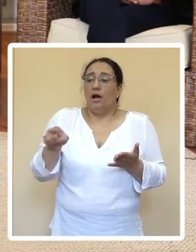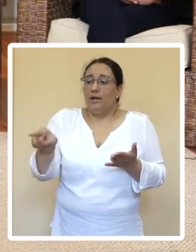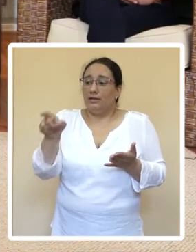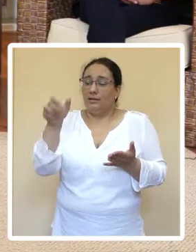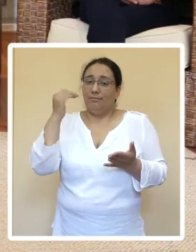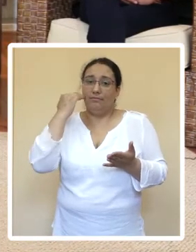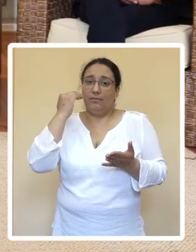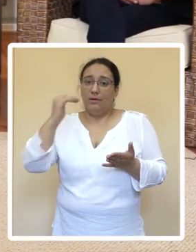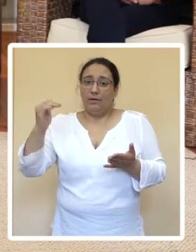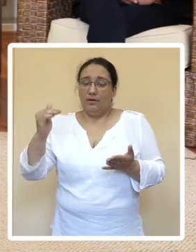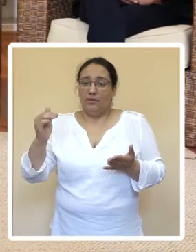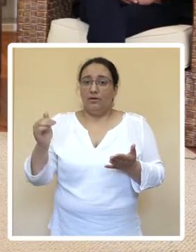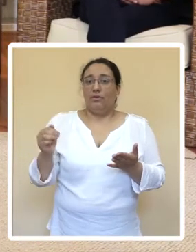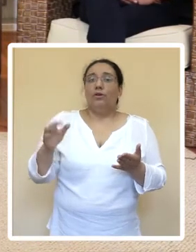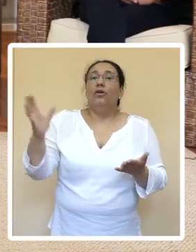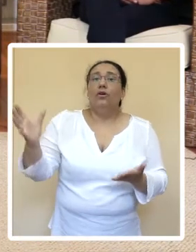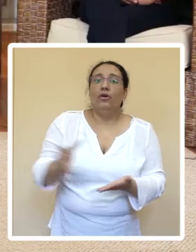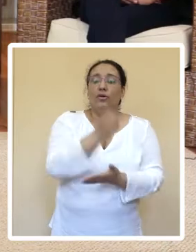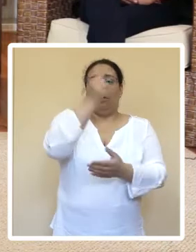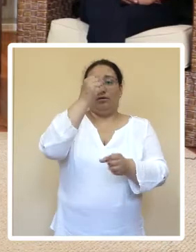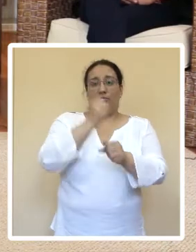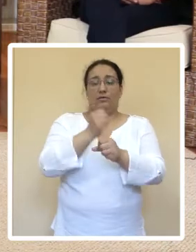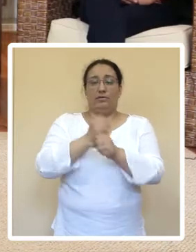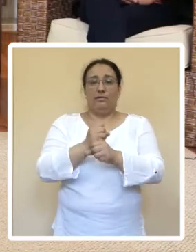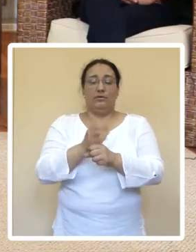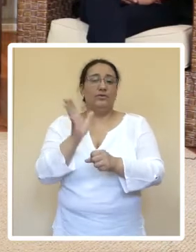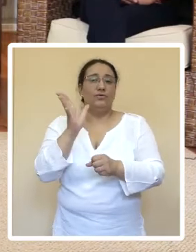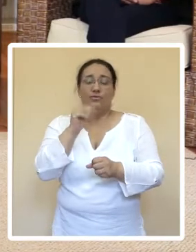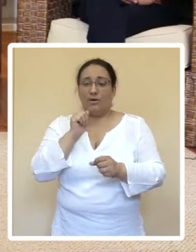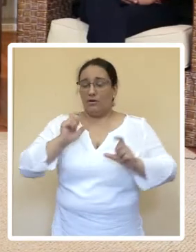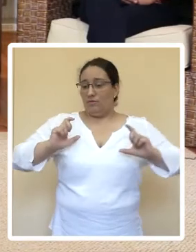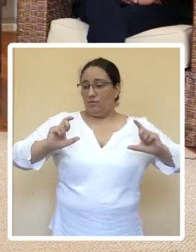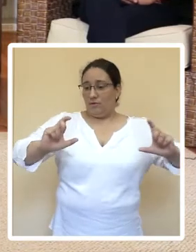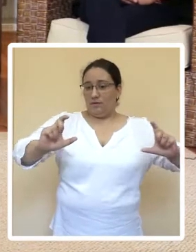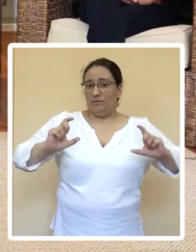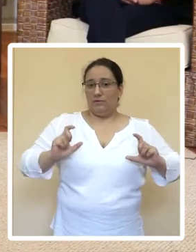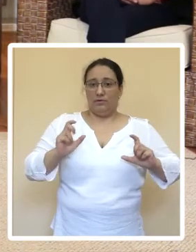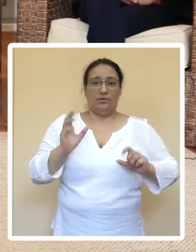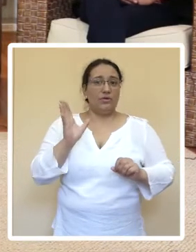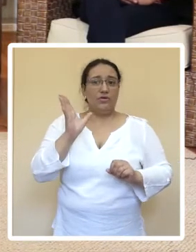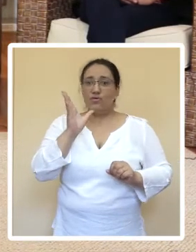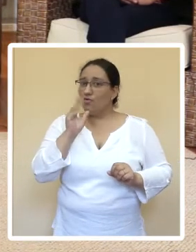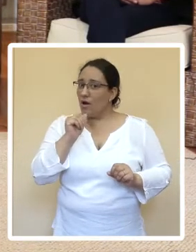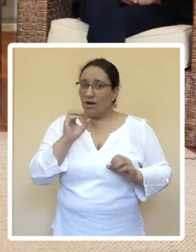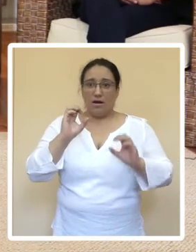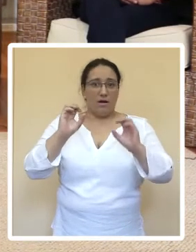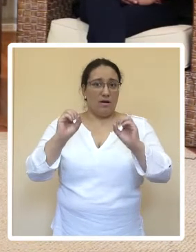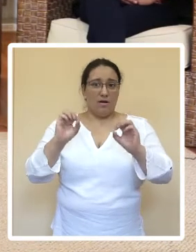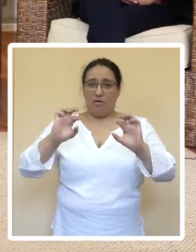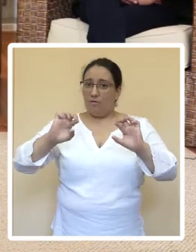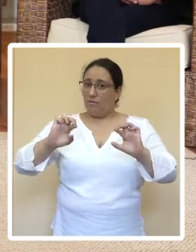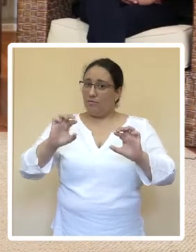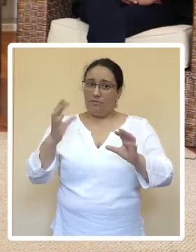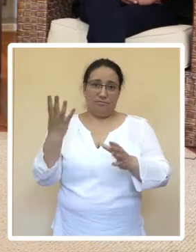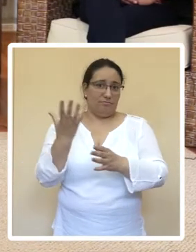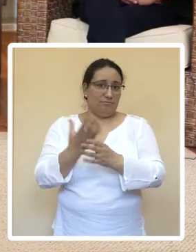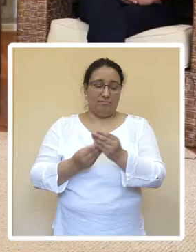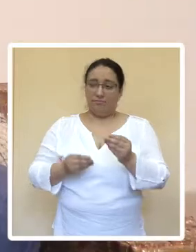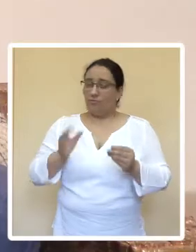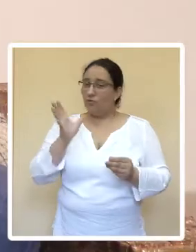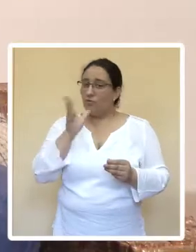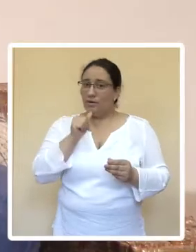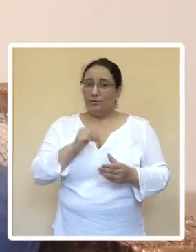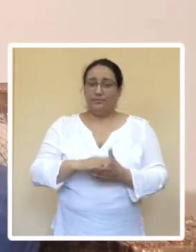a ese puesto de trabajo? Si no tiene el cuarto medio y las opciones son nulas. ¿Ya? Yo personalmente creo que